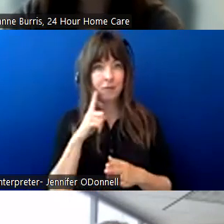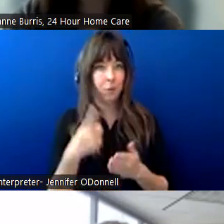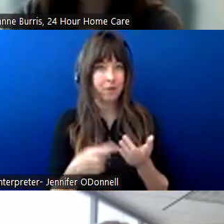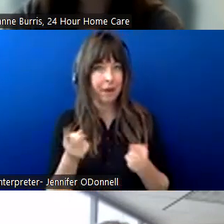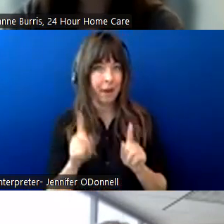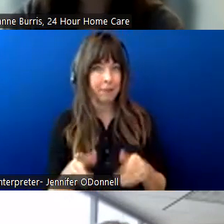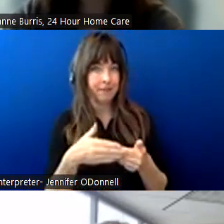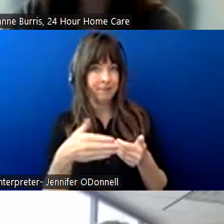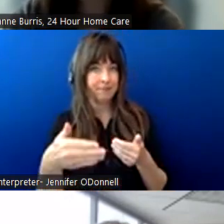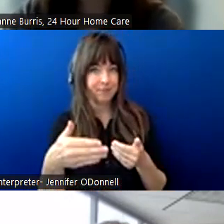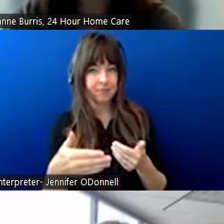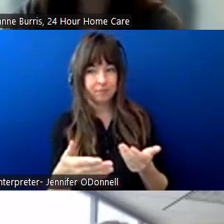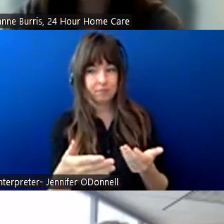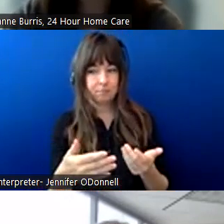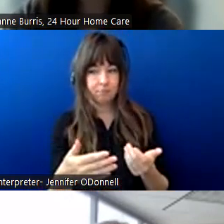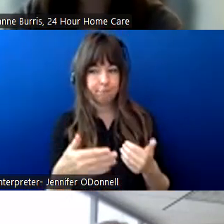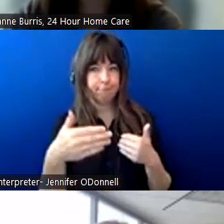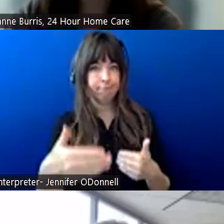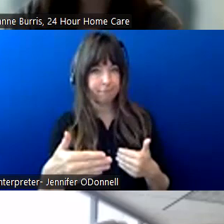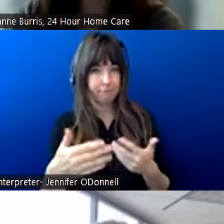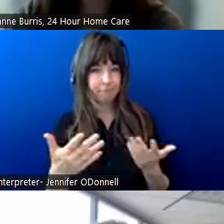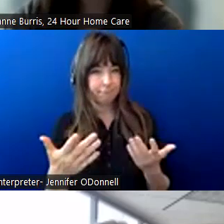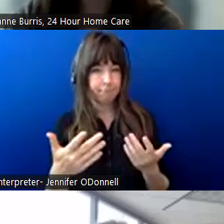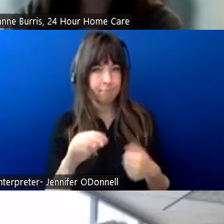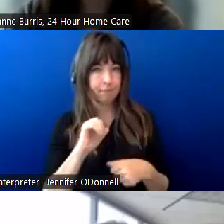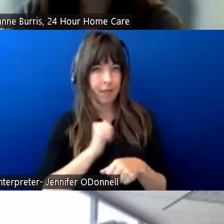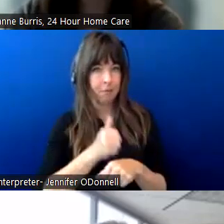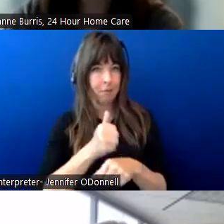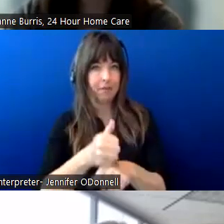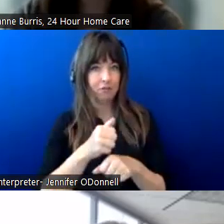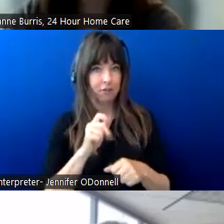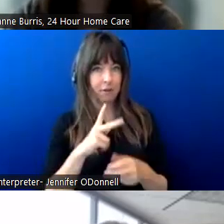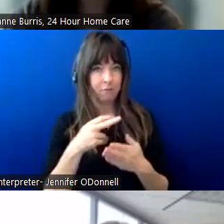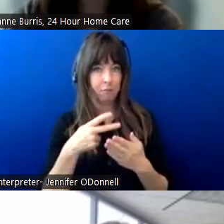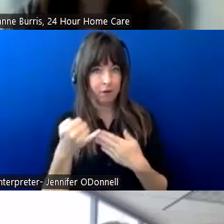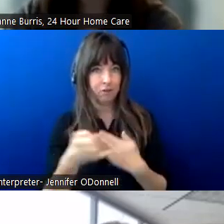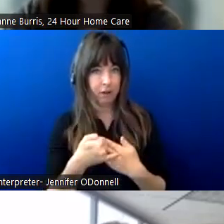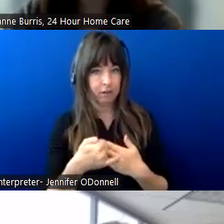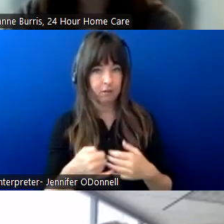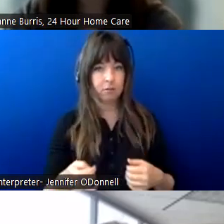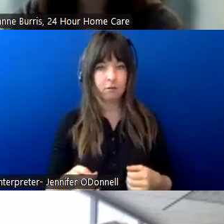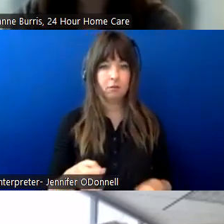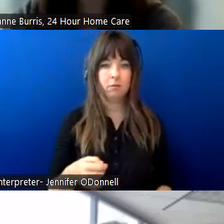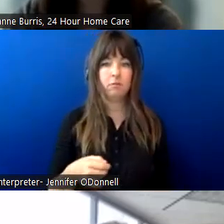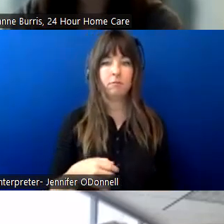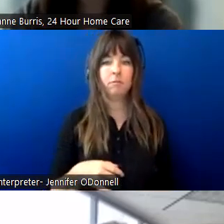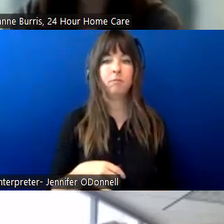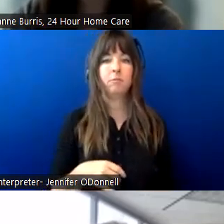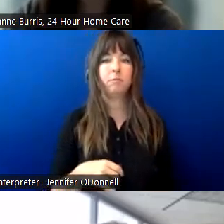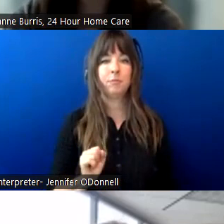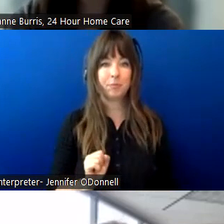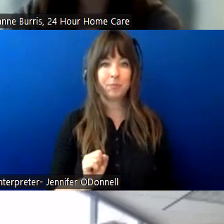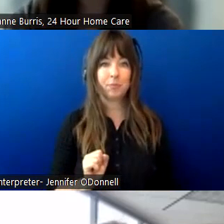de lo que lo va a suceder en las implementation of the project. En la implementación del proyecto.